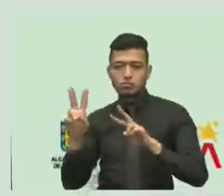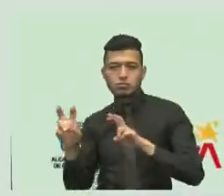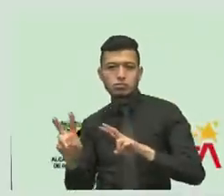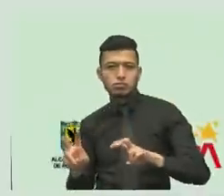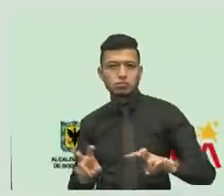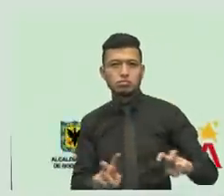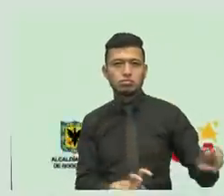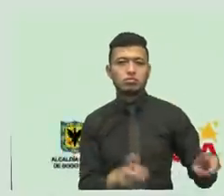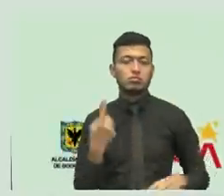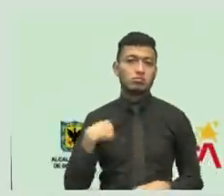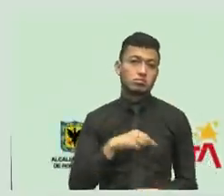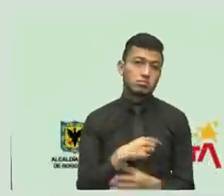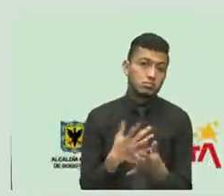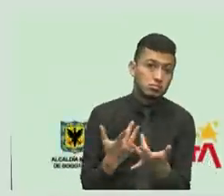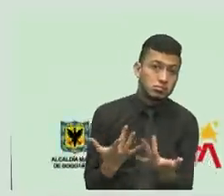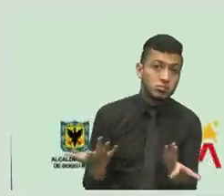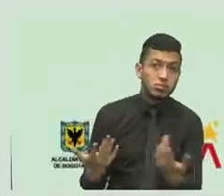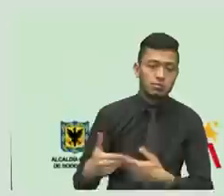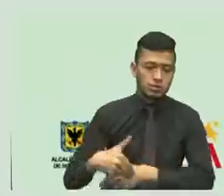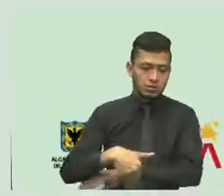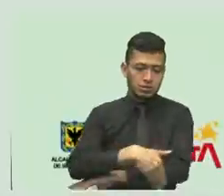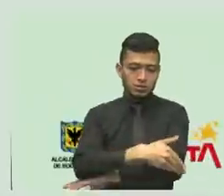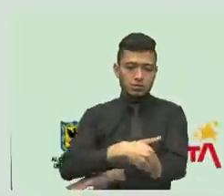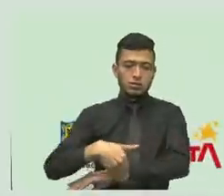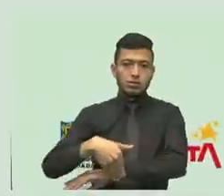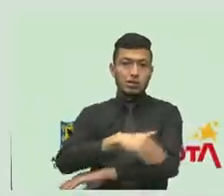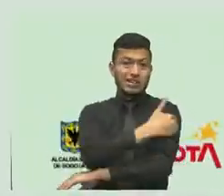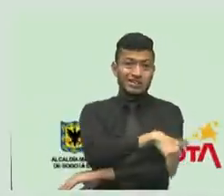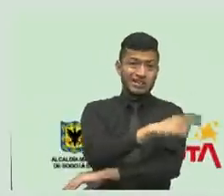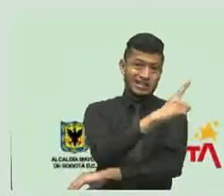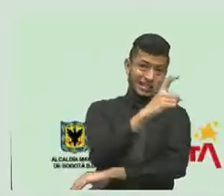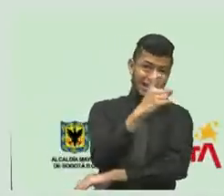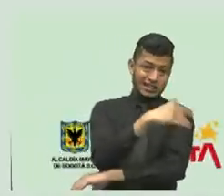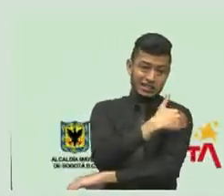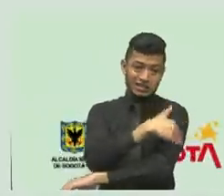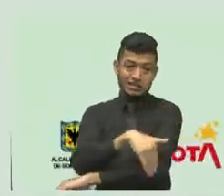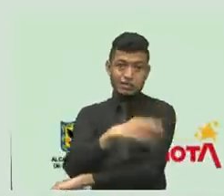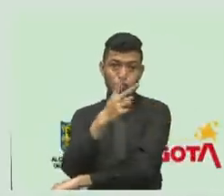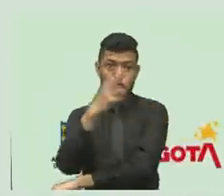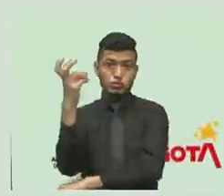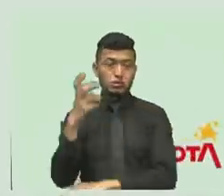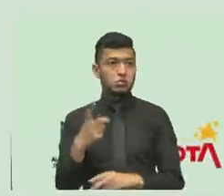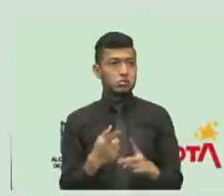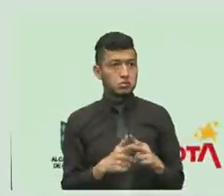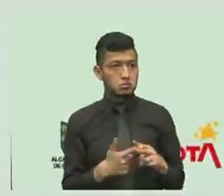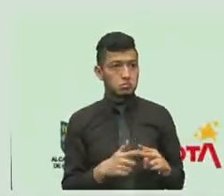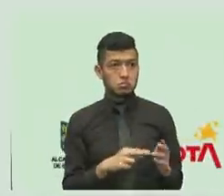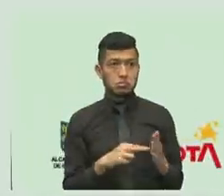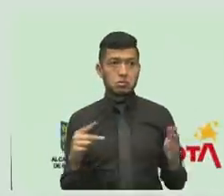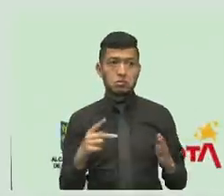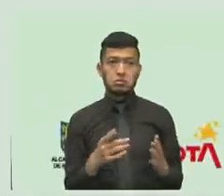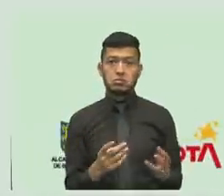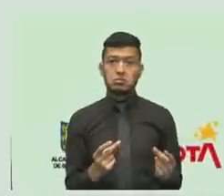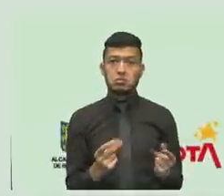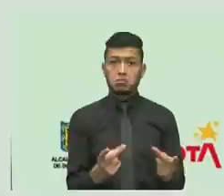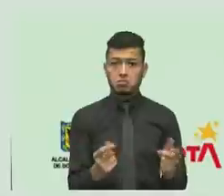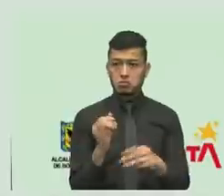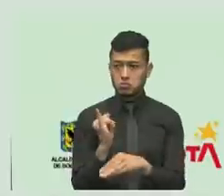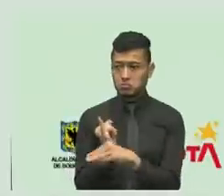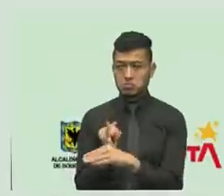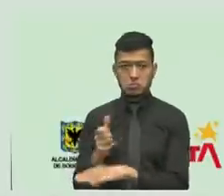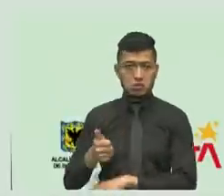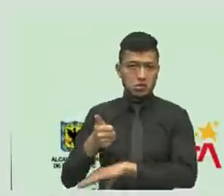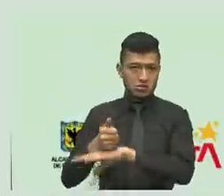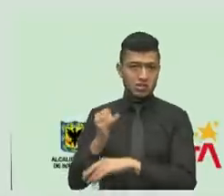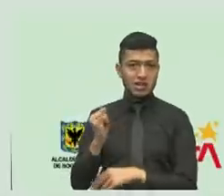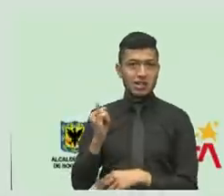que el tramo de la Sierra a la 200 lo terminemos un poquito más temprano, por algunas razones técnicas, el director del IDU les podrá explicar. Tal vez el